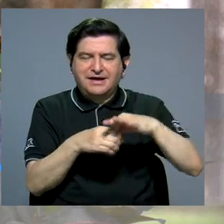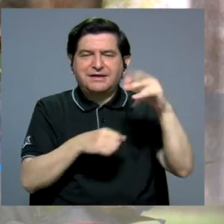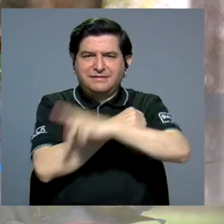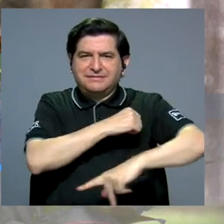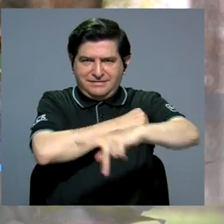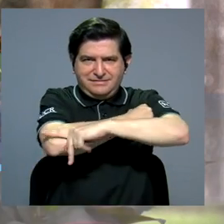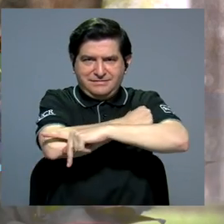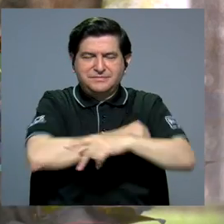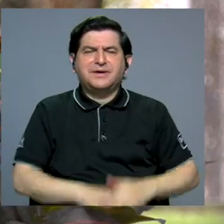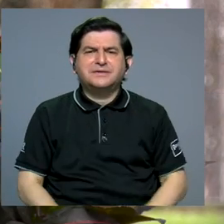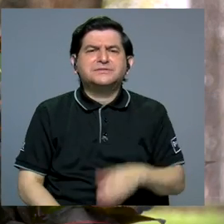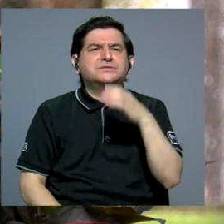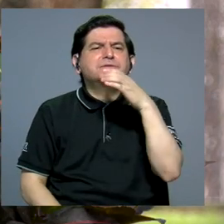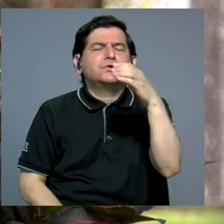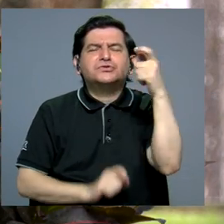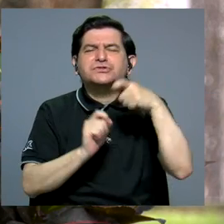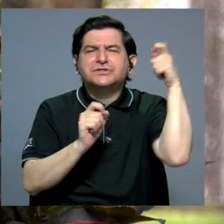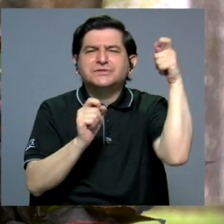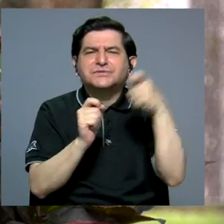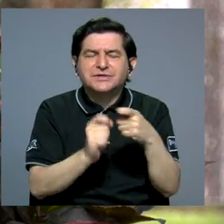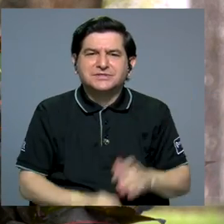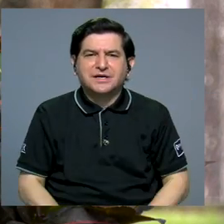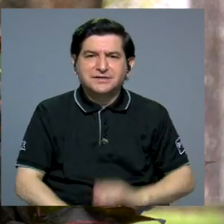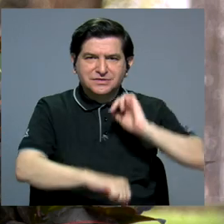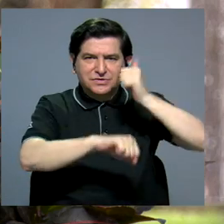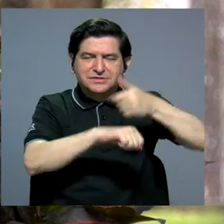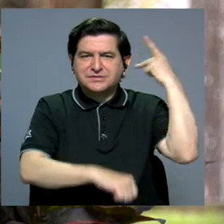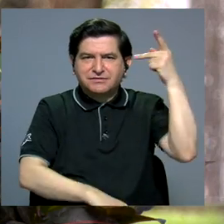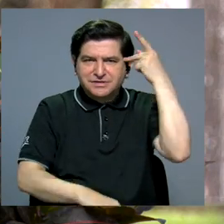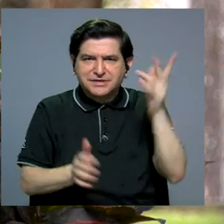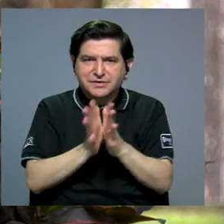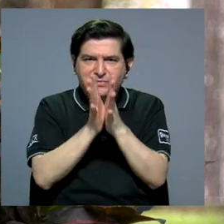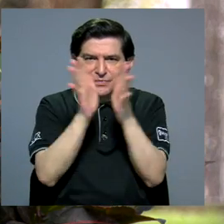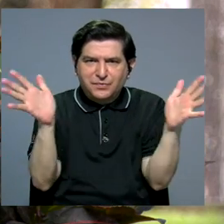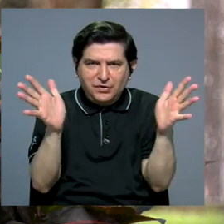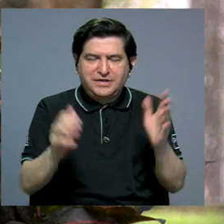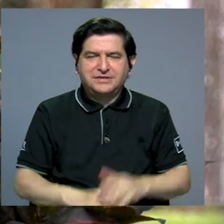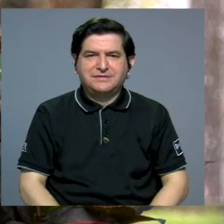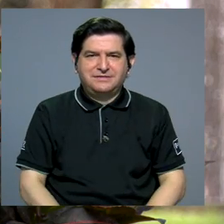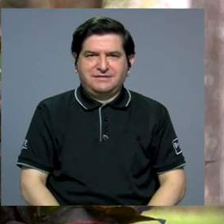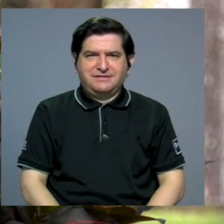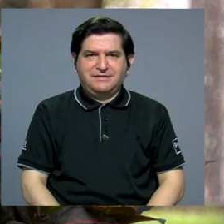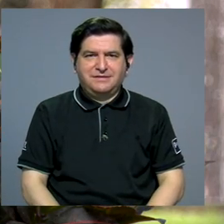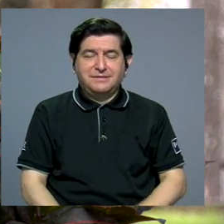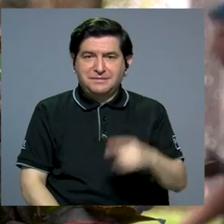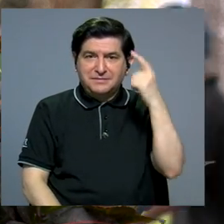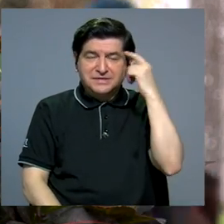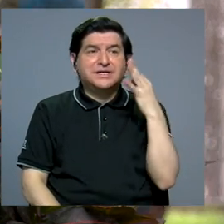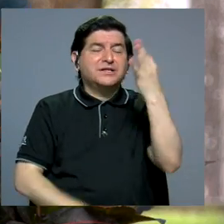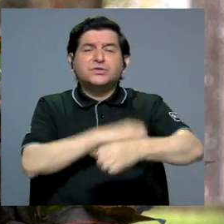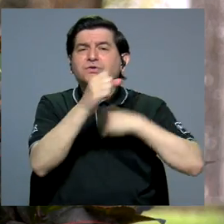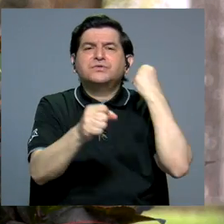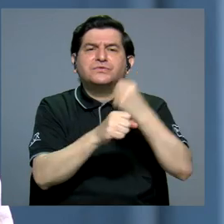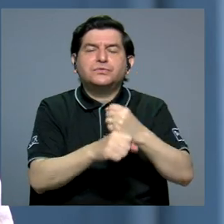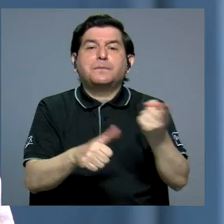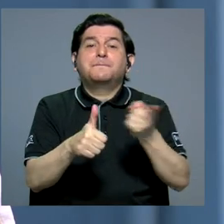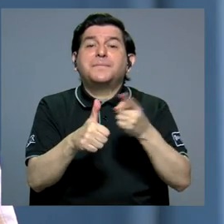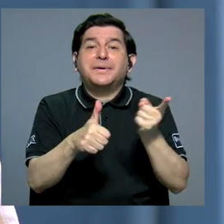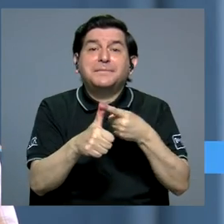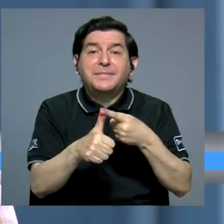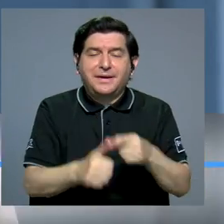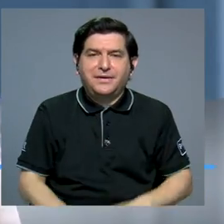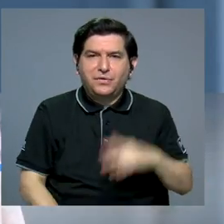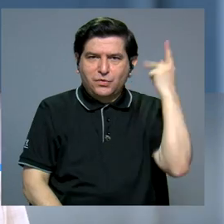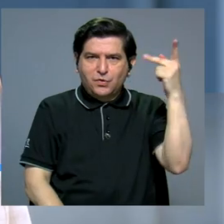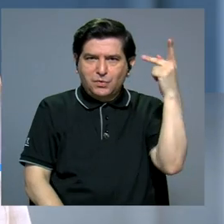agrícola de este país. ¿Recomendaciones puntuales para la creación de política pública para los próximos años? Lo primero